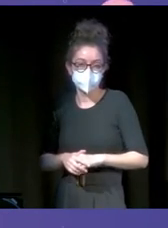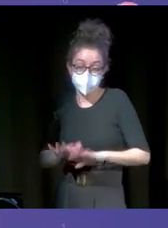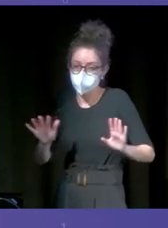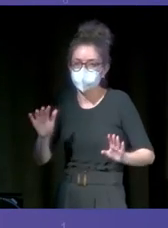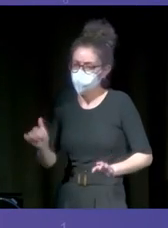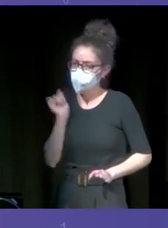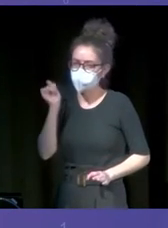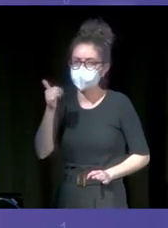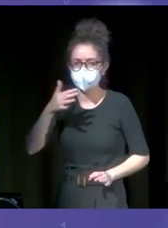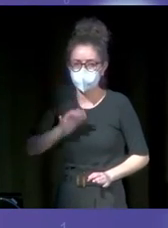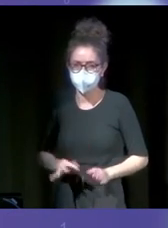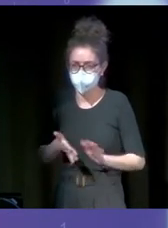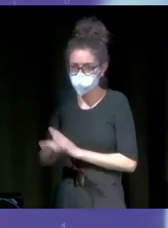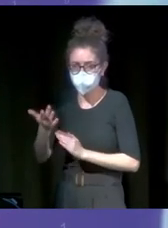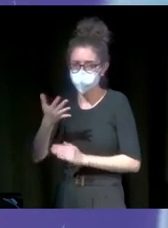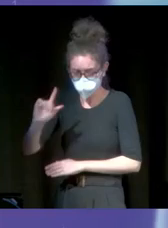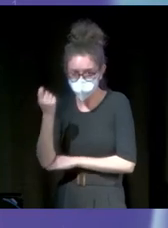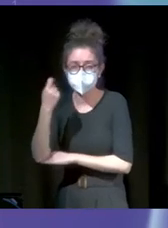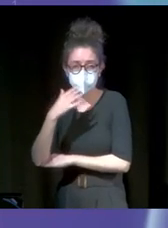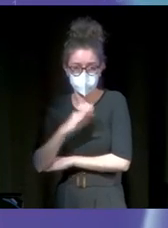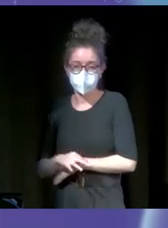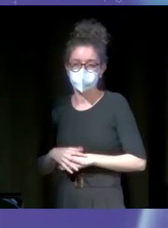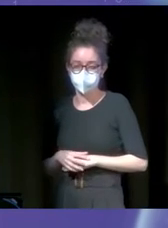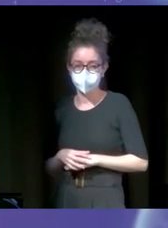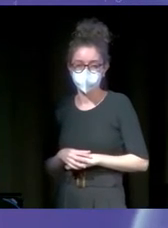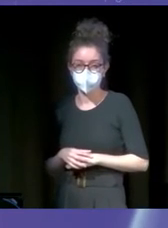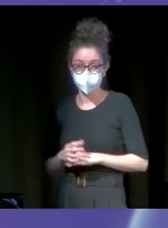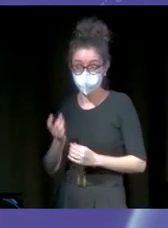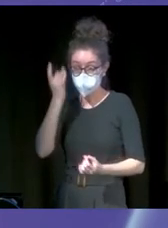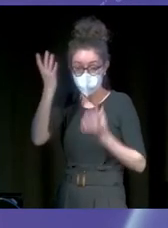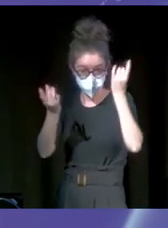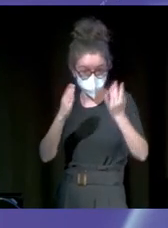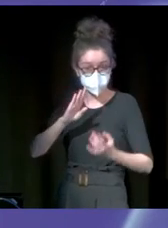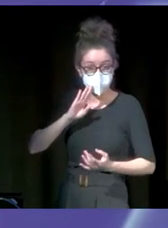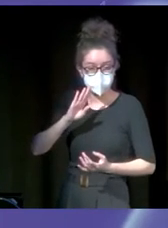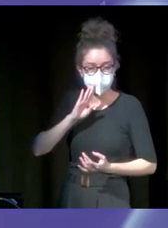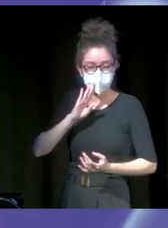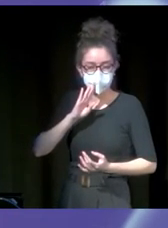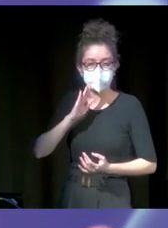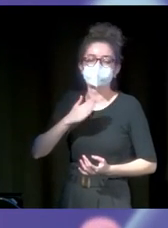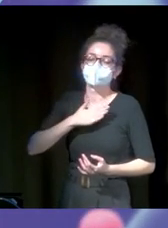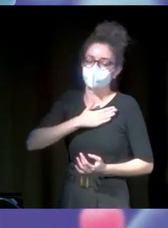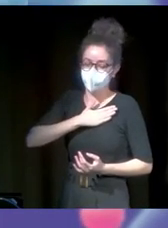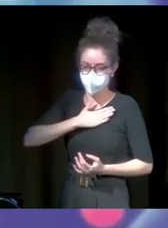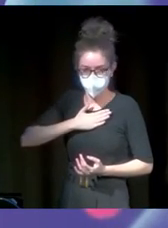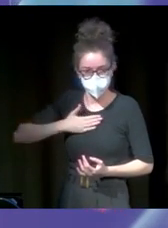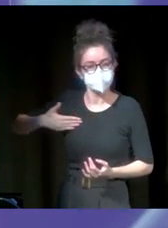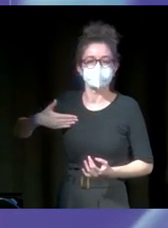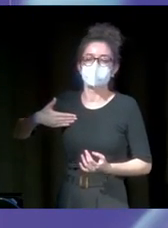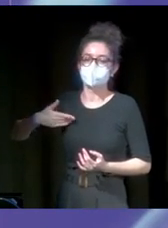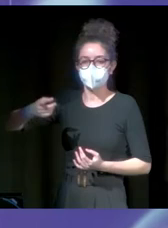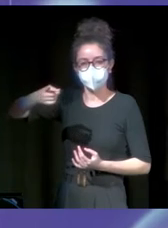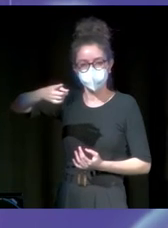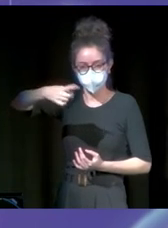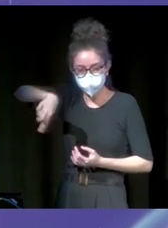oportunidad de un éxito es precisamente tipo de ideas las que queremos que salgan de tecnológica y